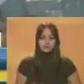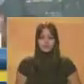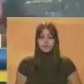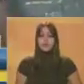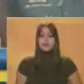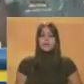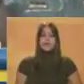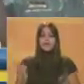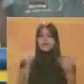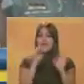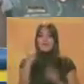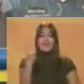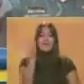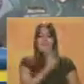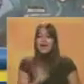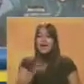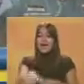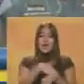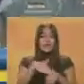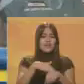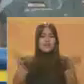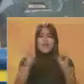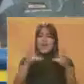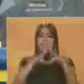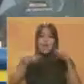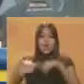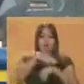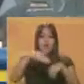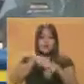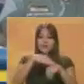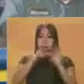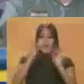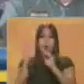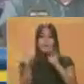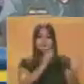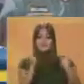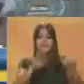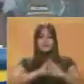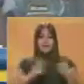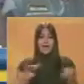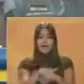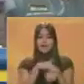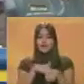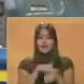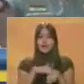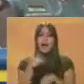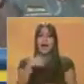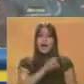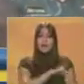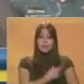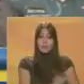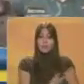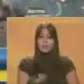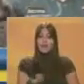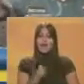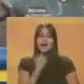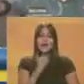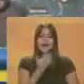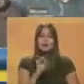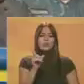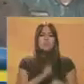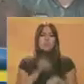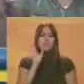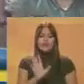Que nadie, ningún gobierno, todos los gobiernos pasan, todos los que tenemos poder en algún